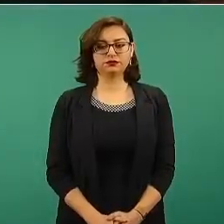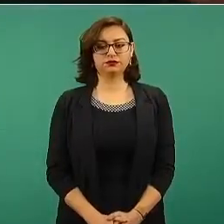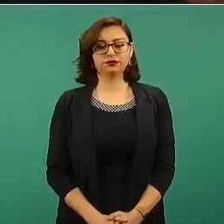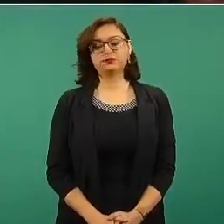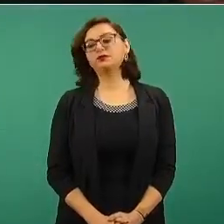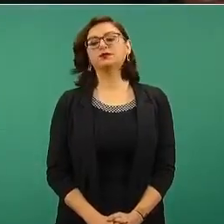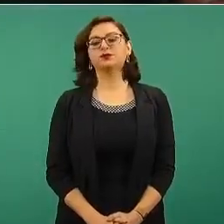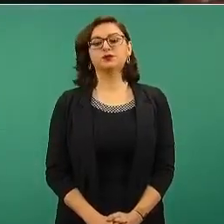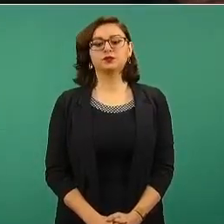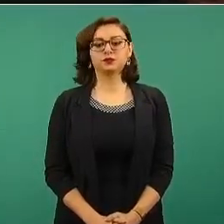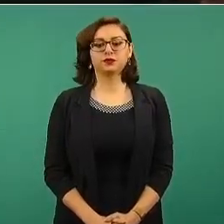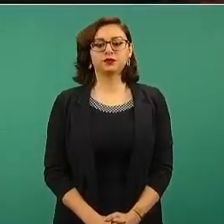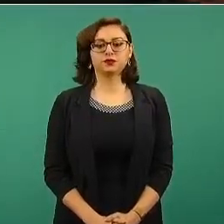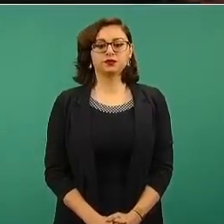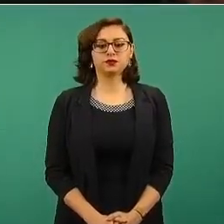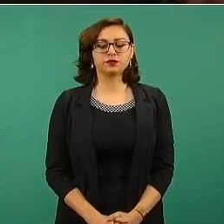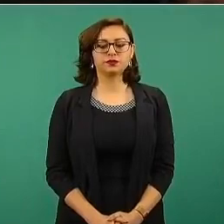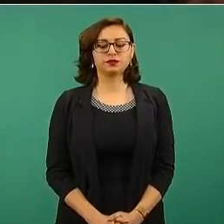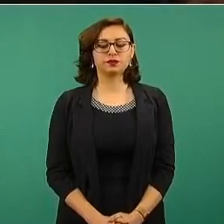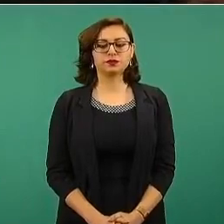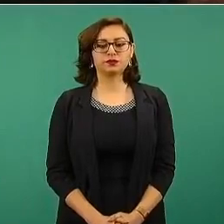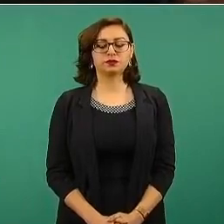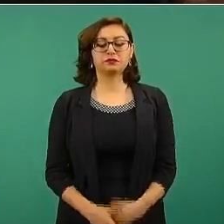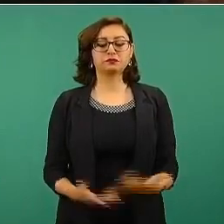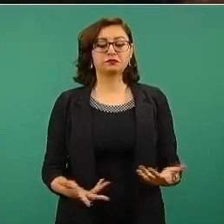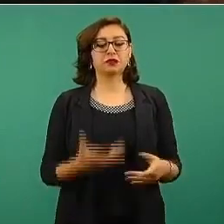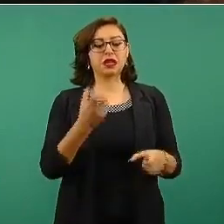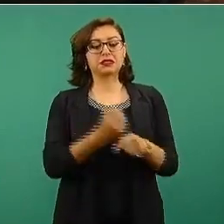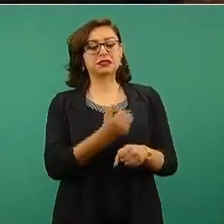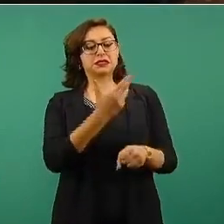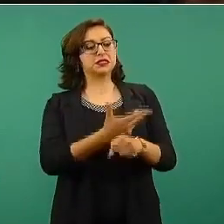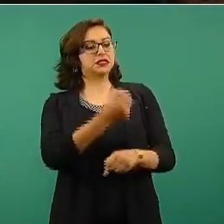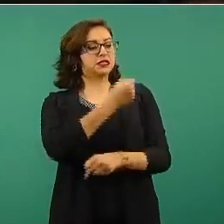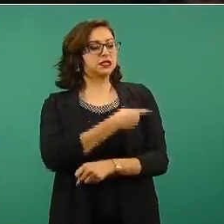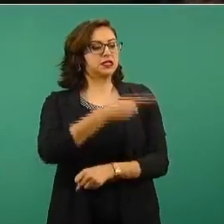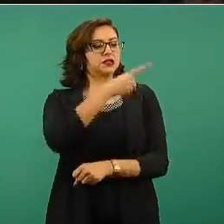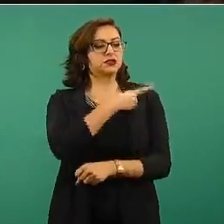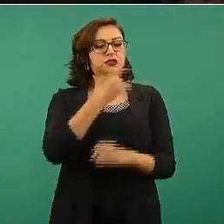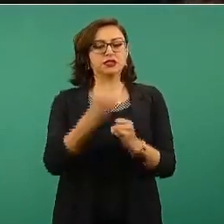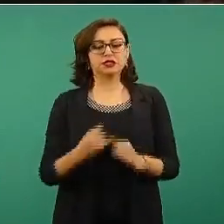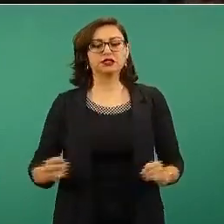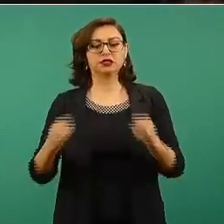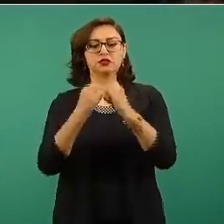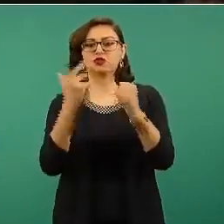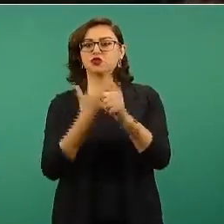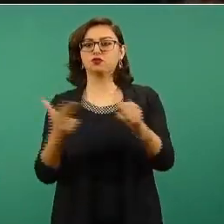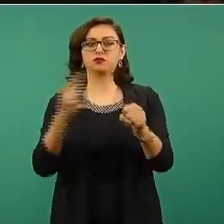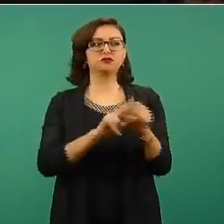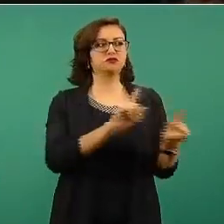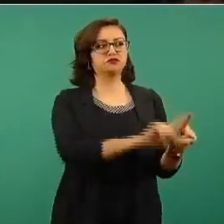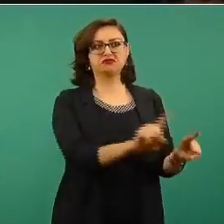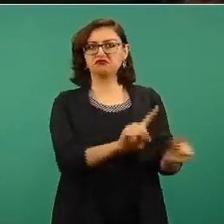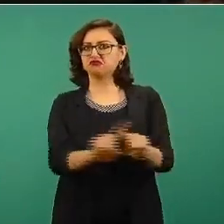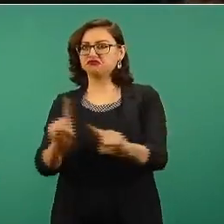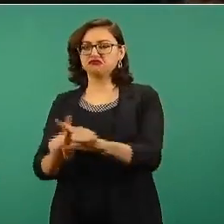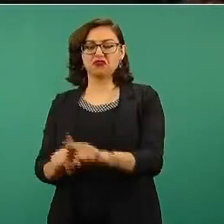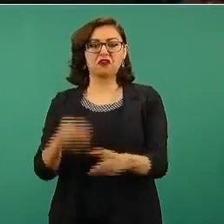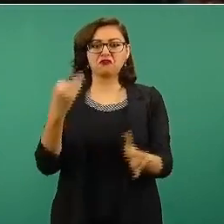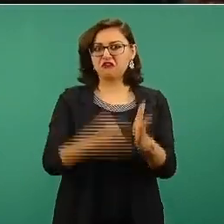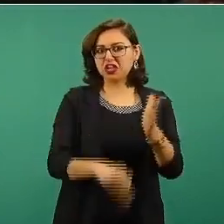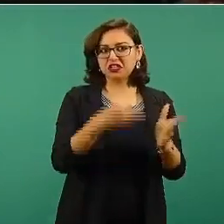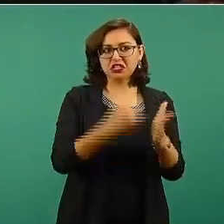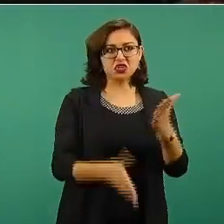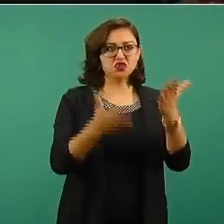Secretaría de Salud, si no existe un acceso y unas instituciones sólidas, particularmente hospitales, instalaciones, pues no